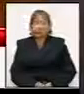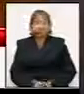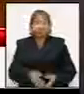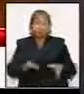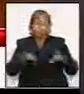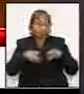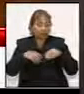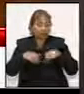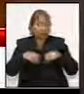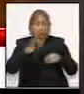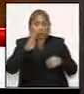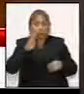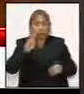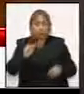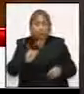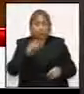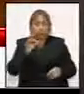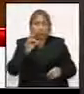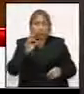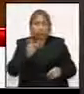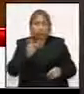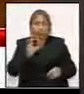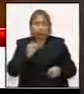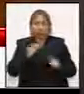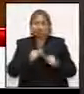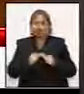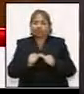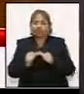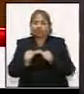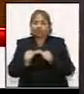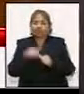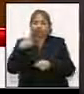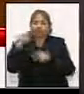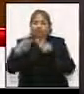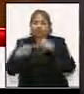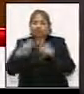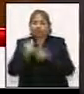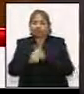aproximadamente 4.826 por ser nombrados en los próximos años. Entonces,